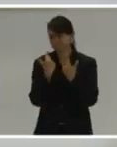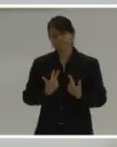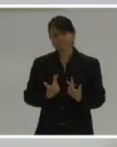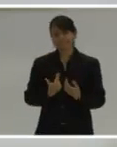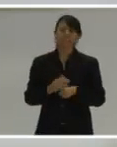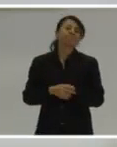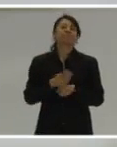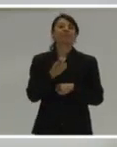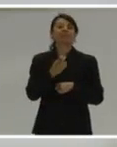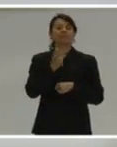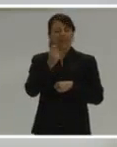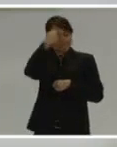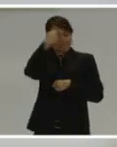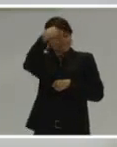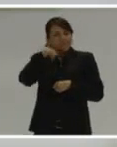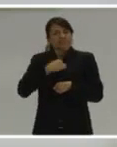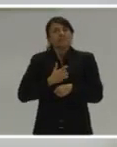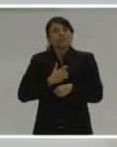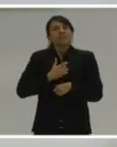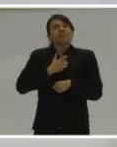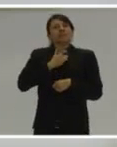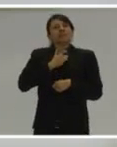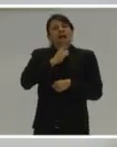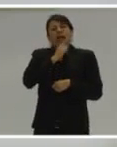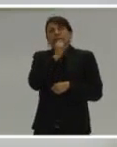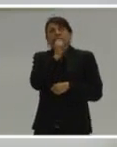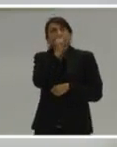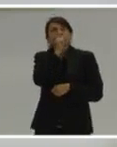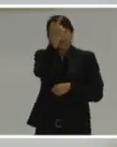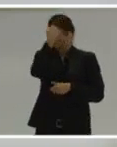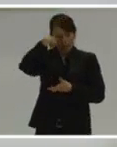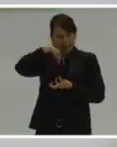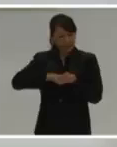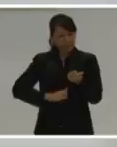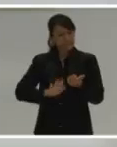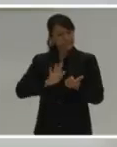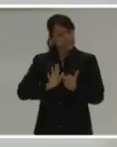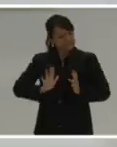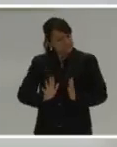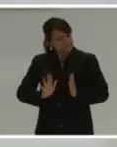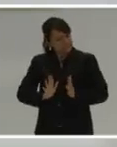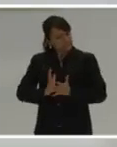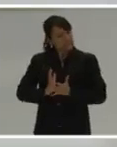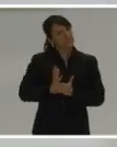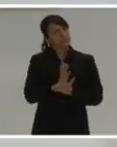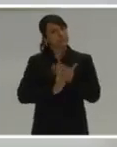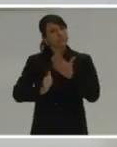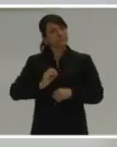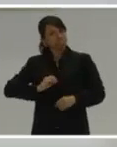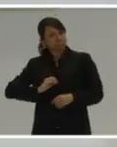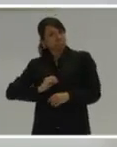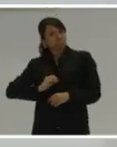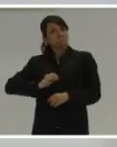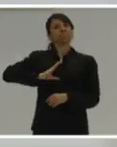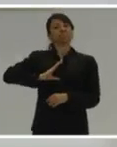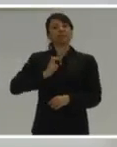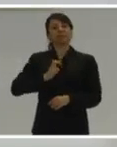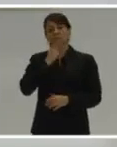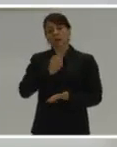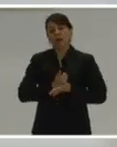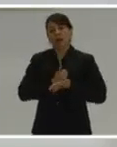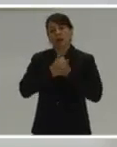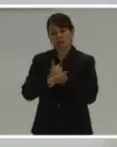el espíritu, la fuerza interna, hace que nuestras lenguas, idiomas estén